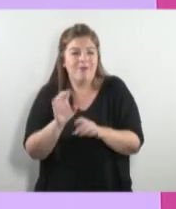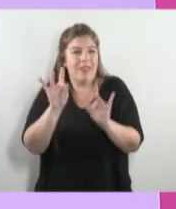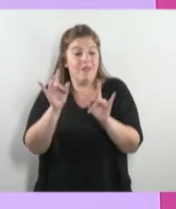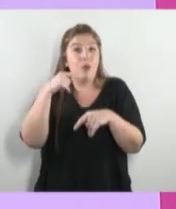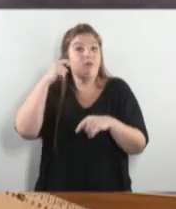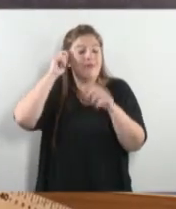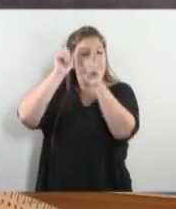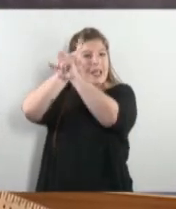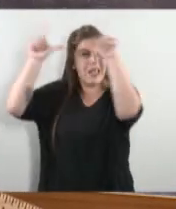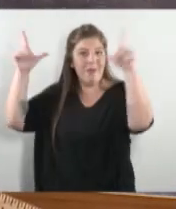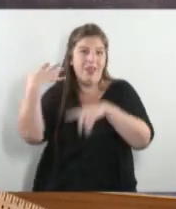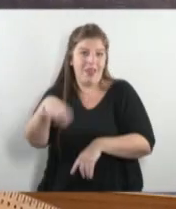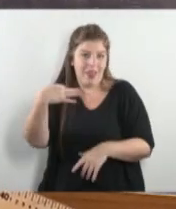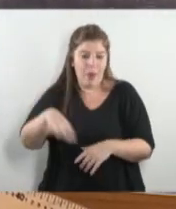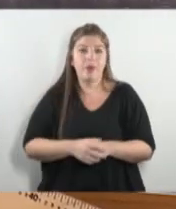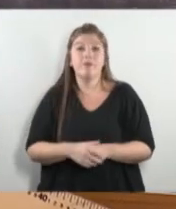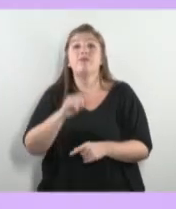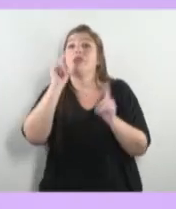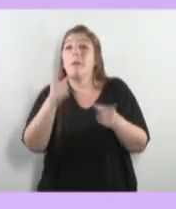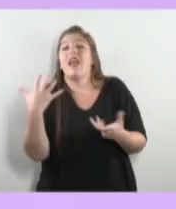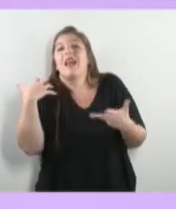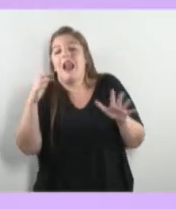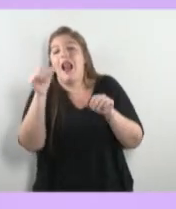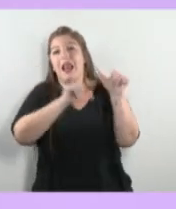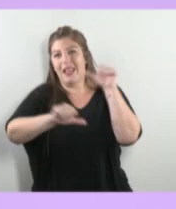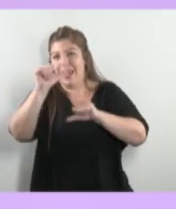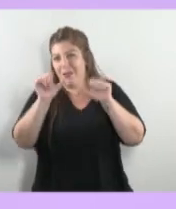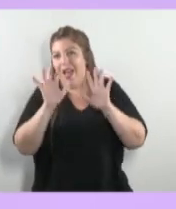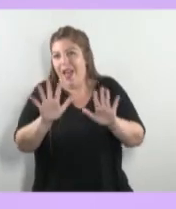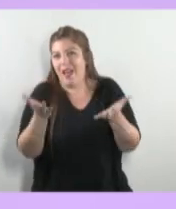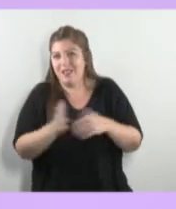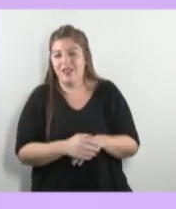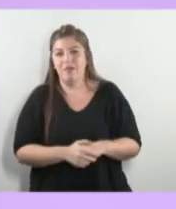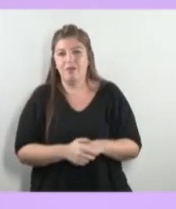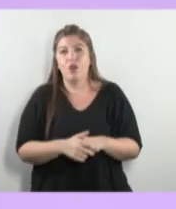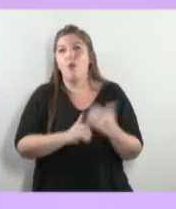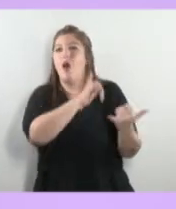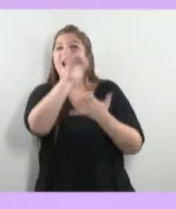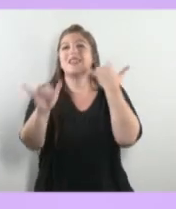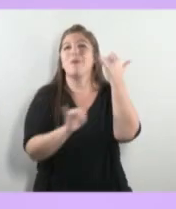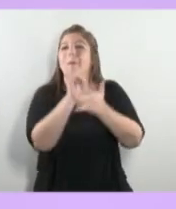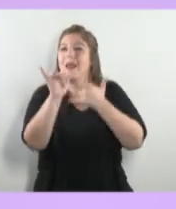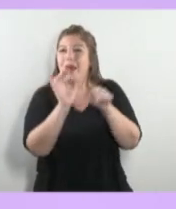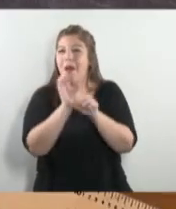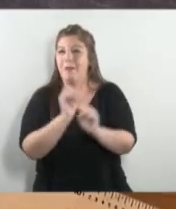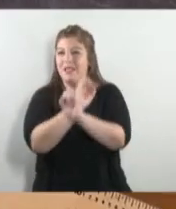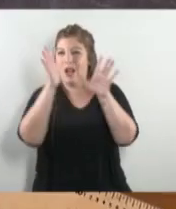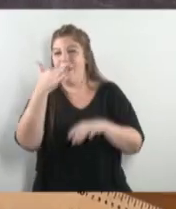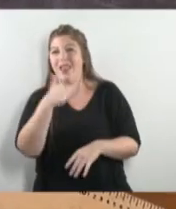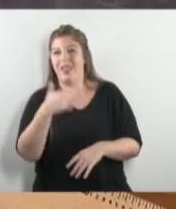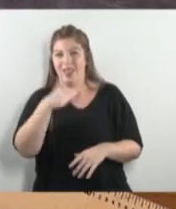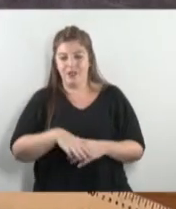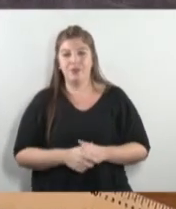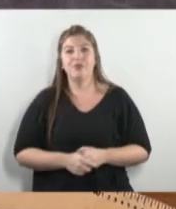pero además del uso que le das vos, en general la química se presenta así, personificada. Para tratar de entenderla. Vamos a